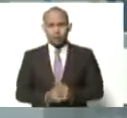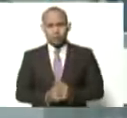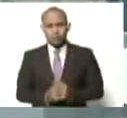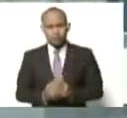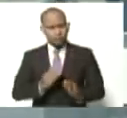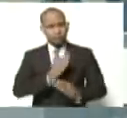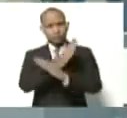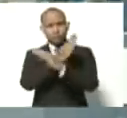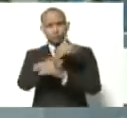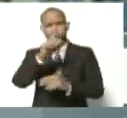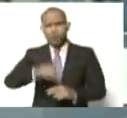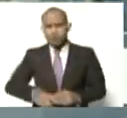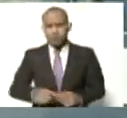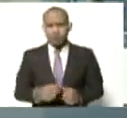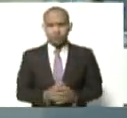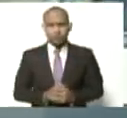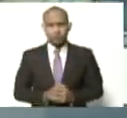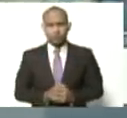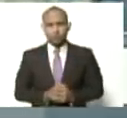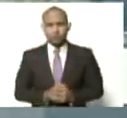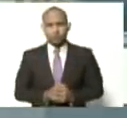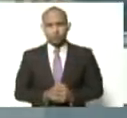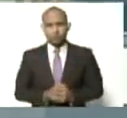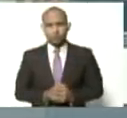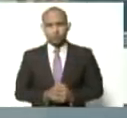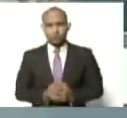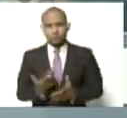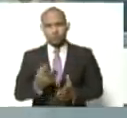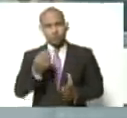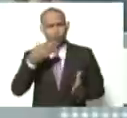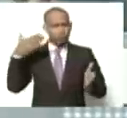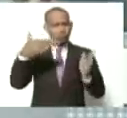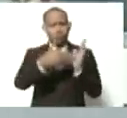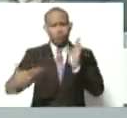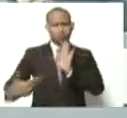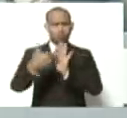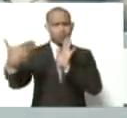llamadas así, que no son otra cosa que agresiones